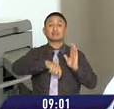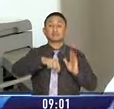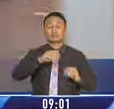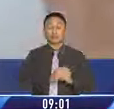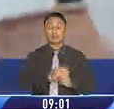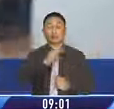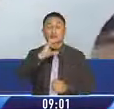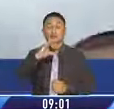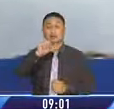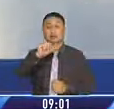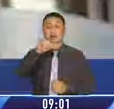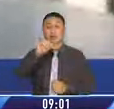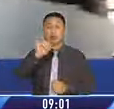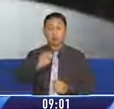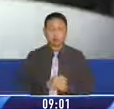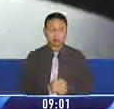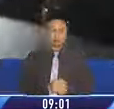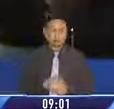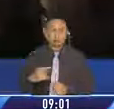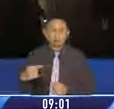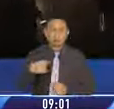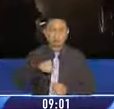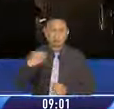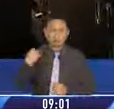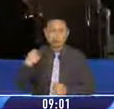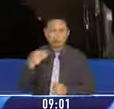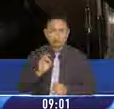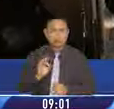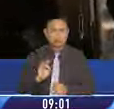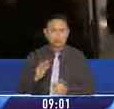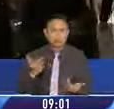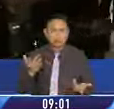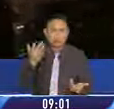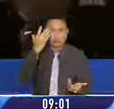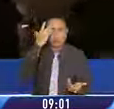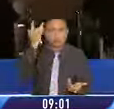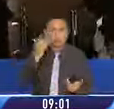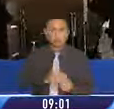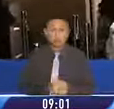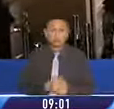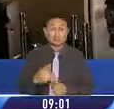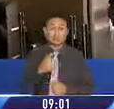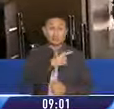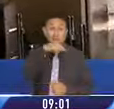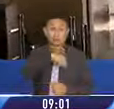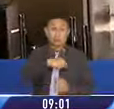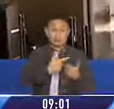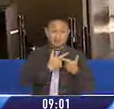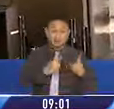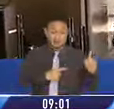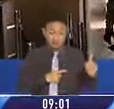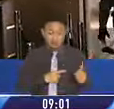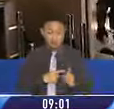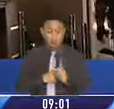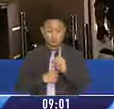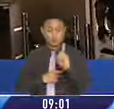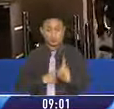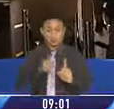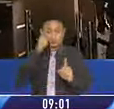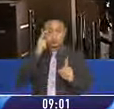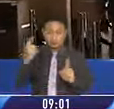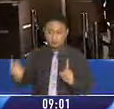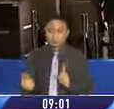Pareja, cuestionó el no haber sido notificado, así como calificó de irresponsable el exponer a su defendido de la manera que lo hace la